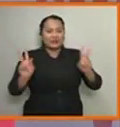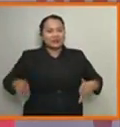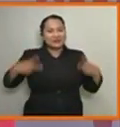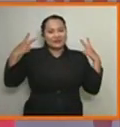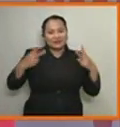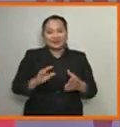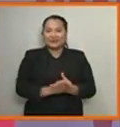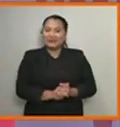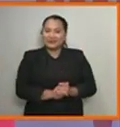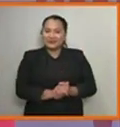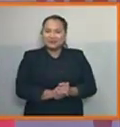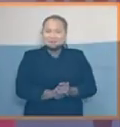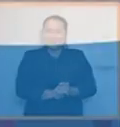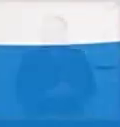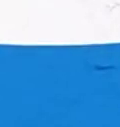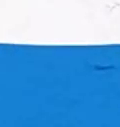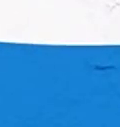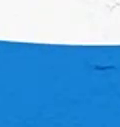cambia la vida.